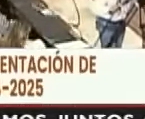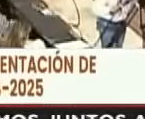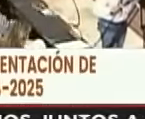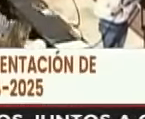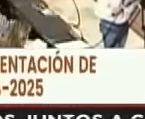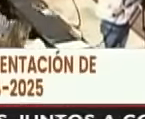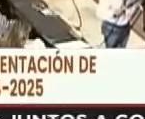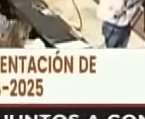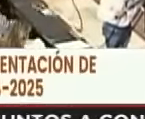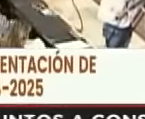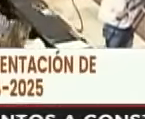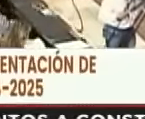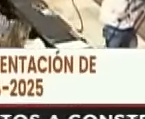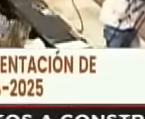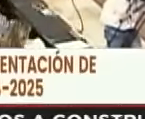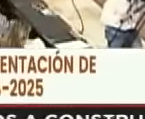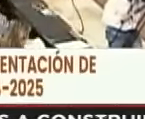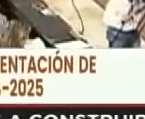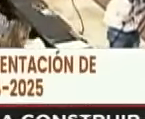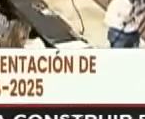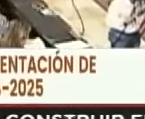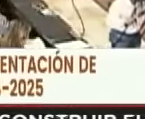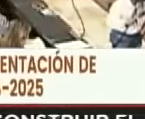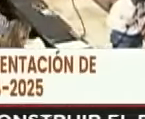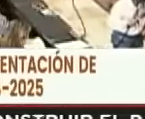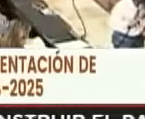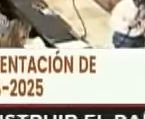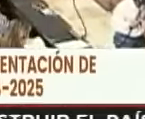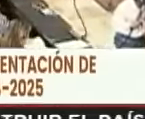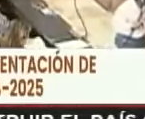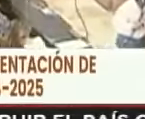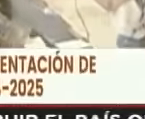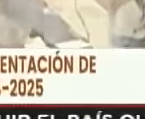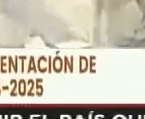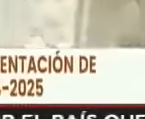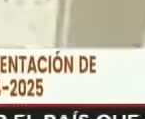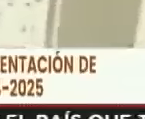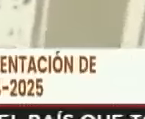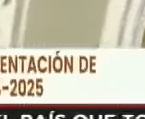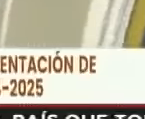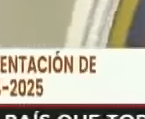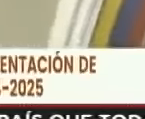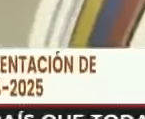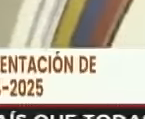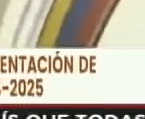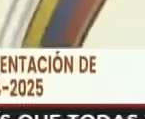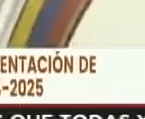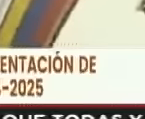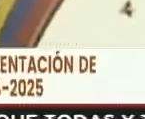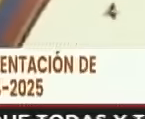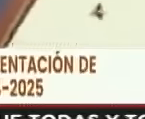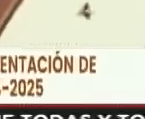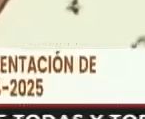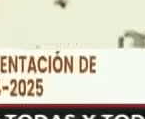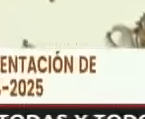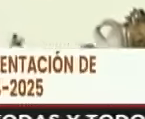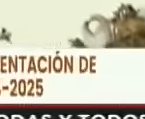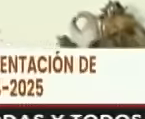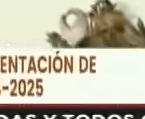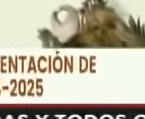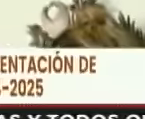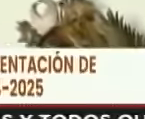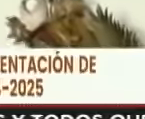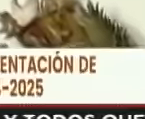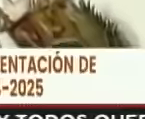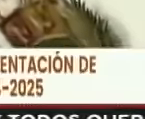este espacio. Pudiendo sesionar en lugar diferente o en otra ciudad por acuerdo en la mayoría, de la mayoría de sus